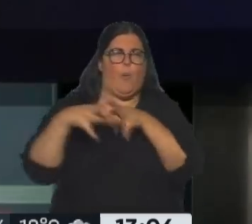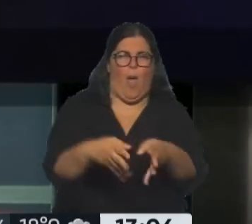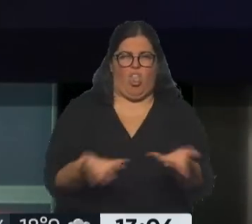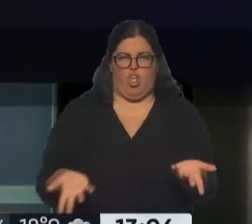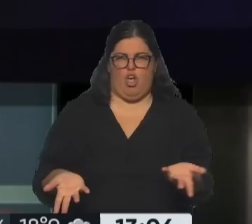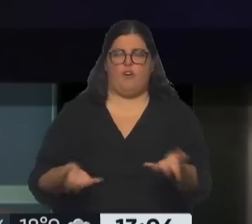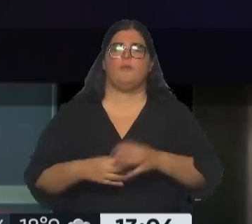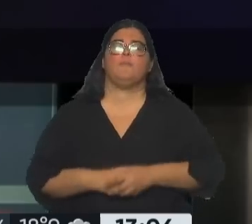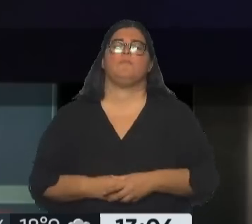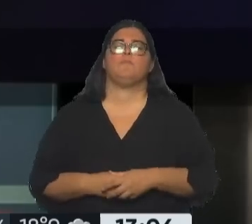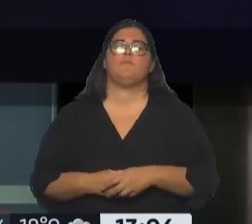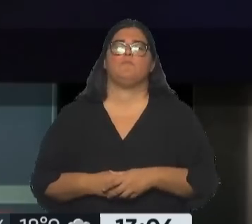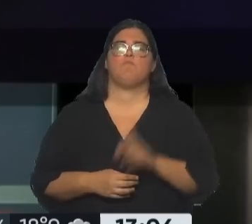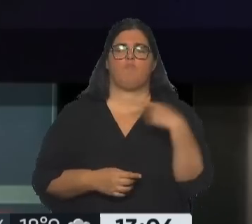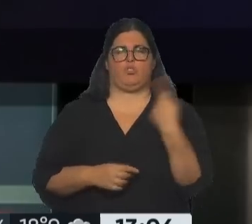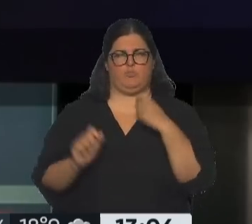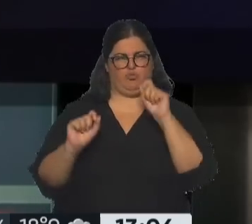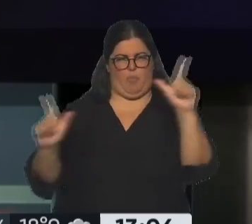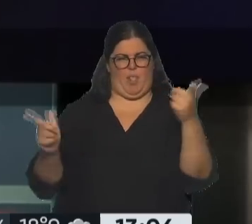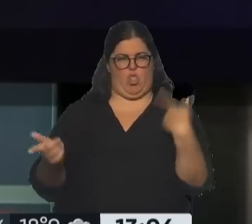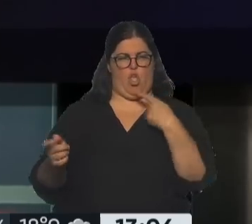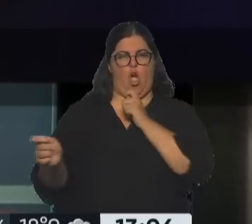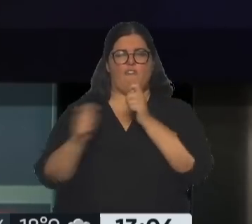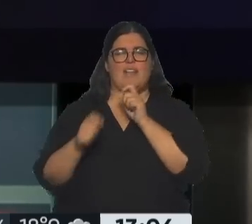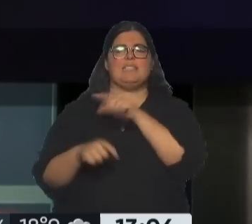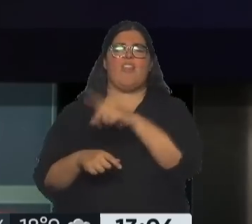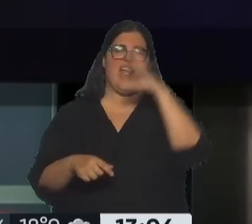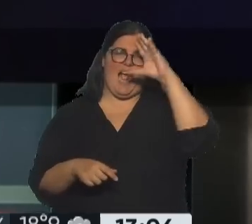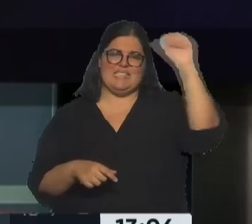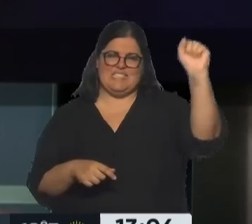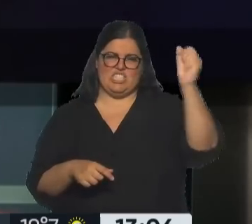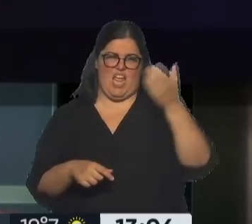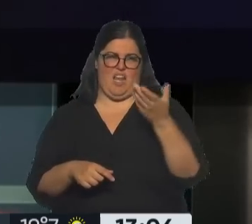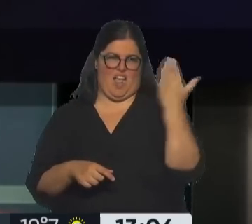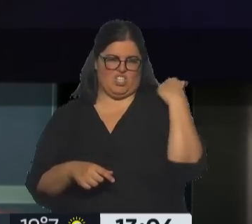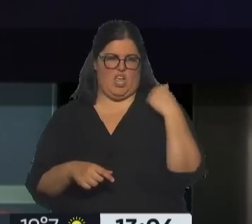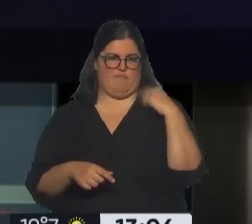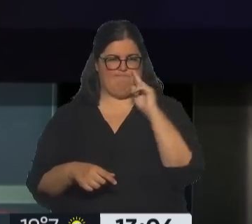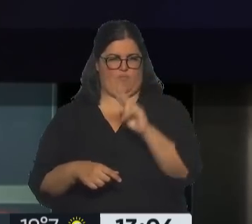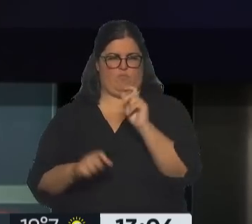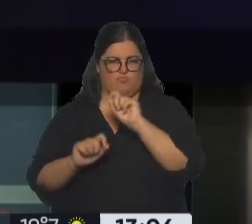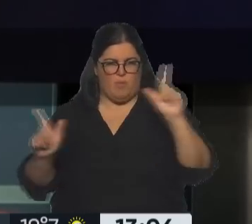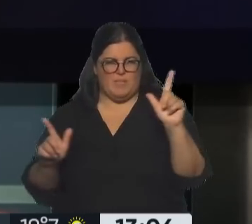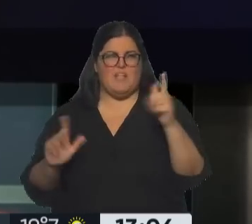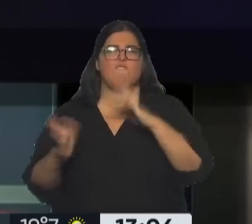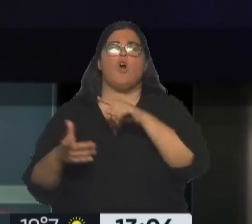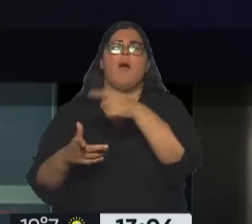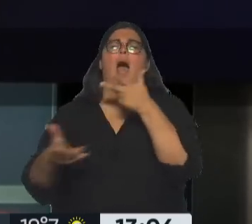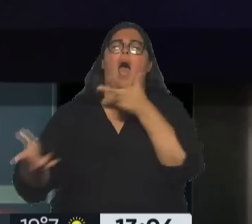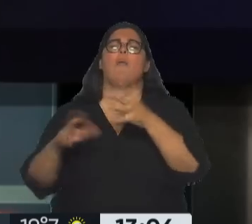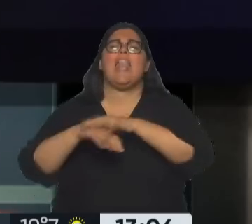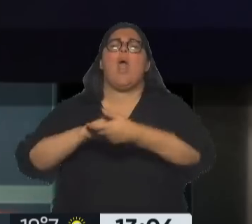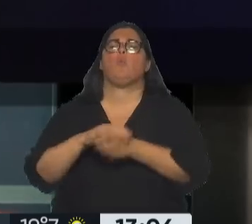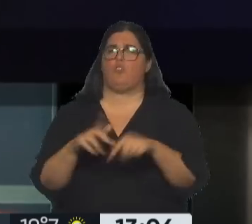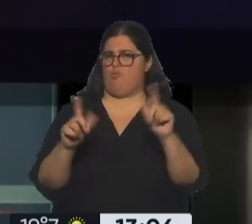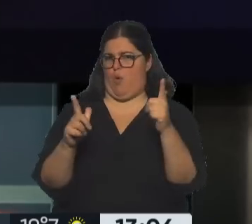We were struck by the tone of the press conference of the foreign minister yesterday, which was not a tone of neutrality,